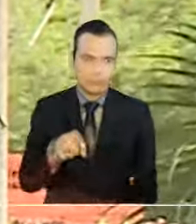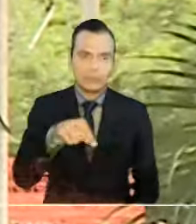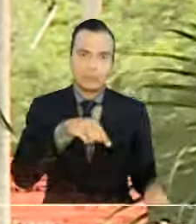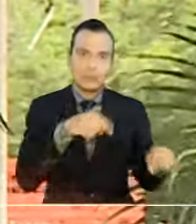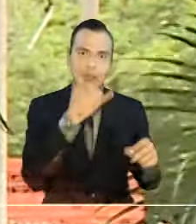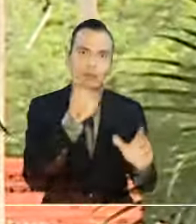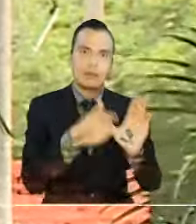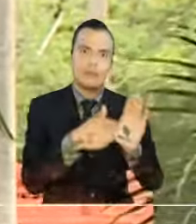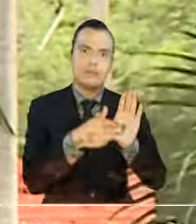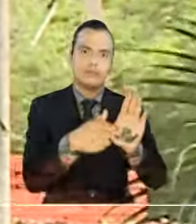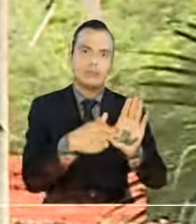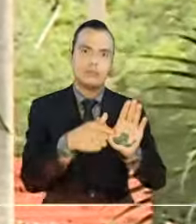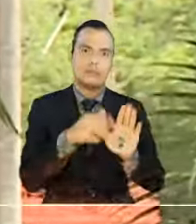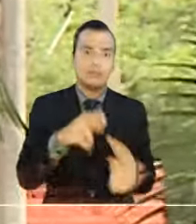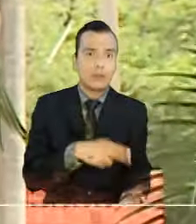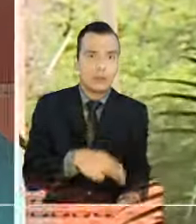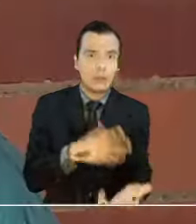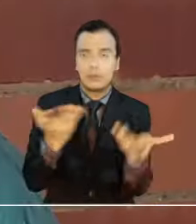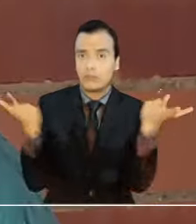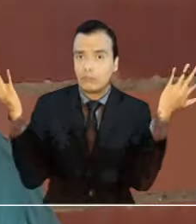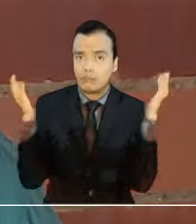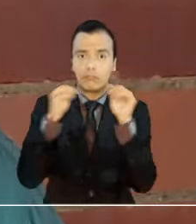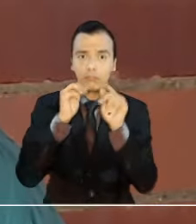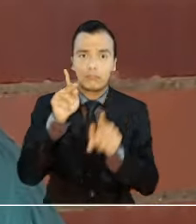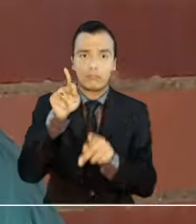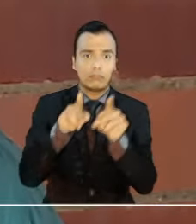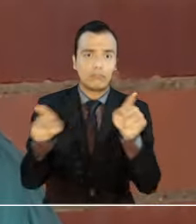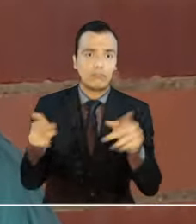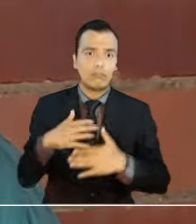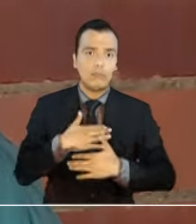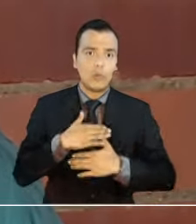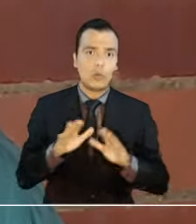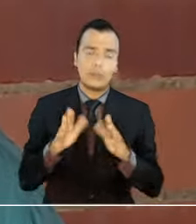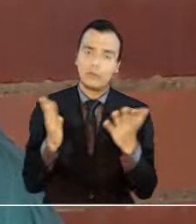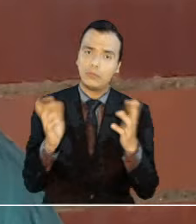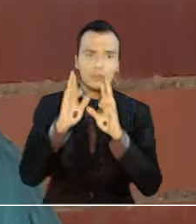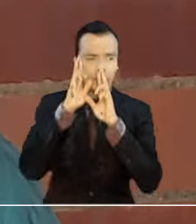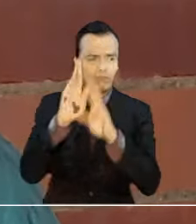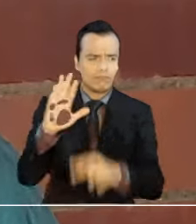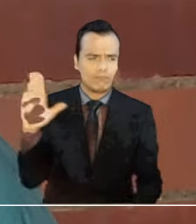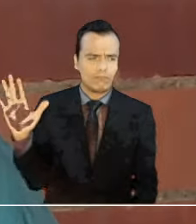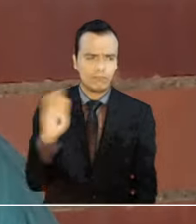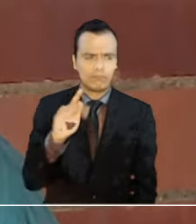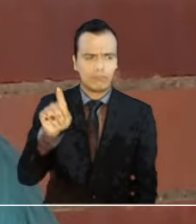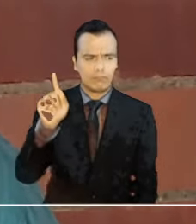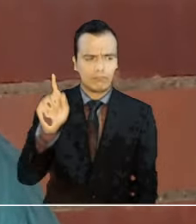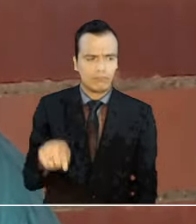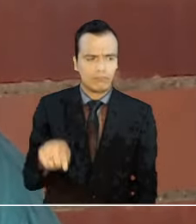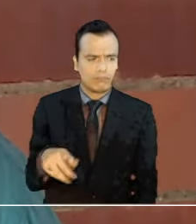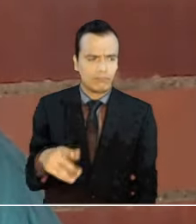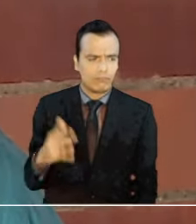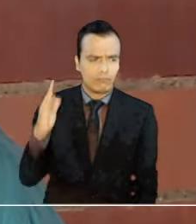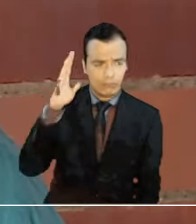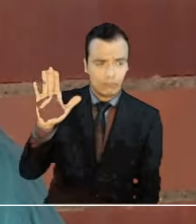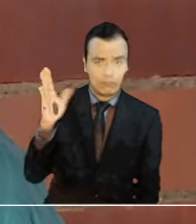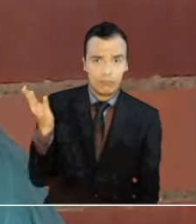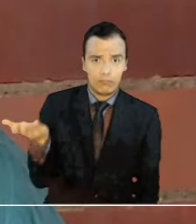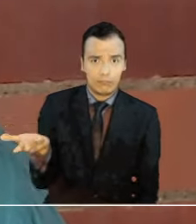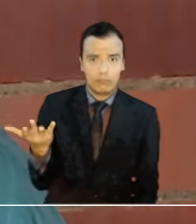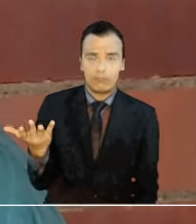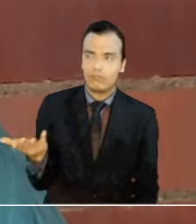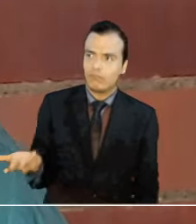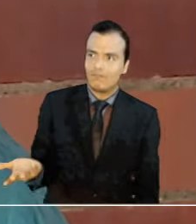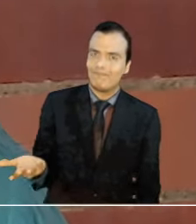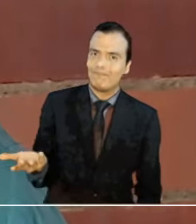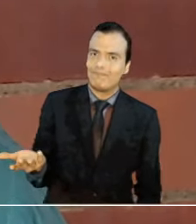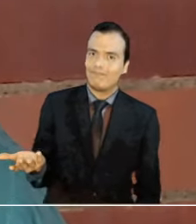pasar o si la persona cometió o no un delito. No manejan esos casos de una manera, de una forma prudente, ¿no? Porque la idea es, bueno, de buena